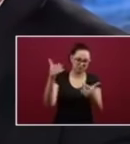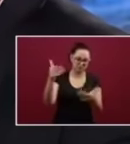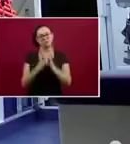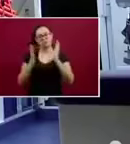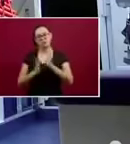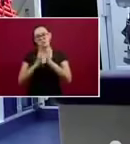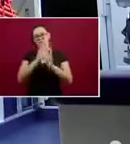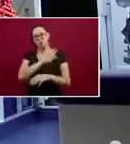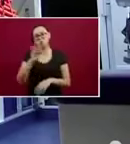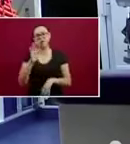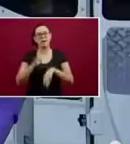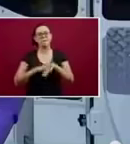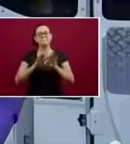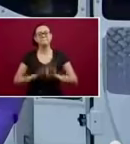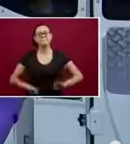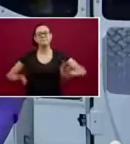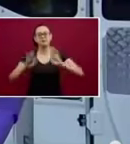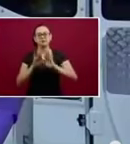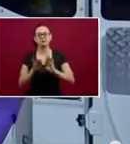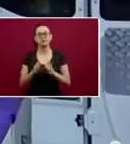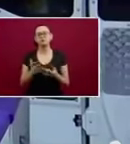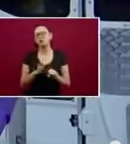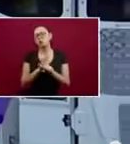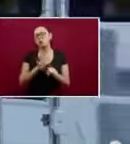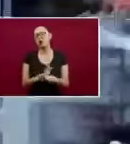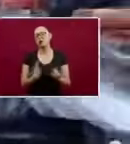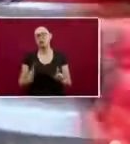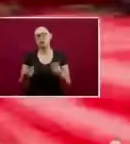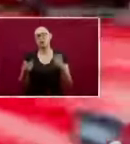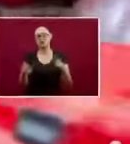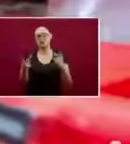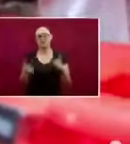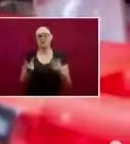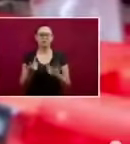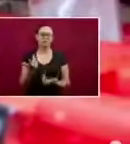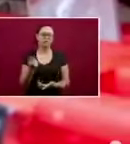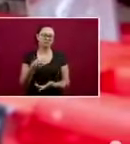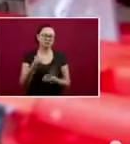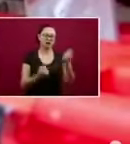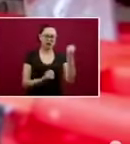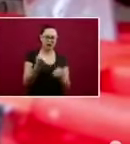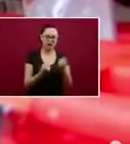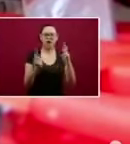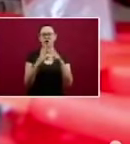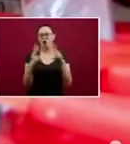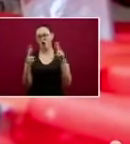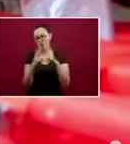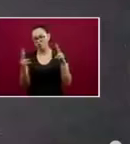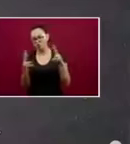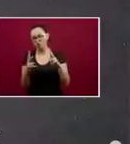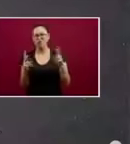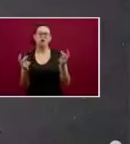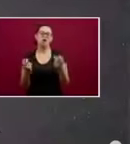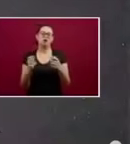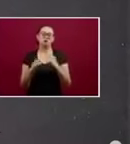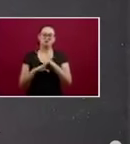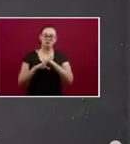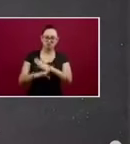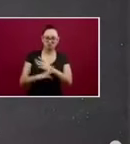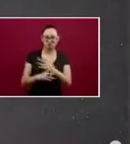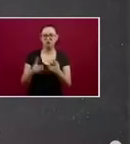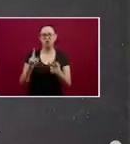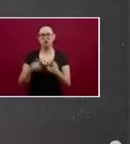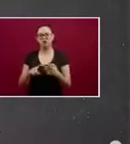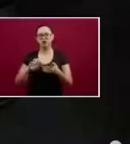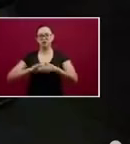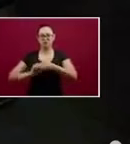cosas normalitas al SAE o bienes o casas, pero todo lo que llega es tóxico. Entonces, bueno, pues hay una connotación con esa palabra que pues